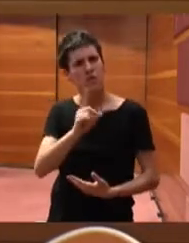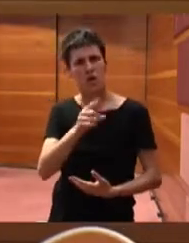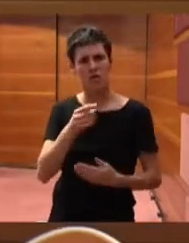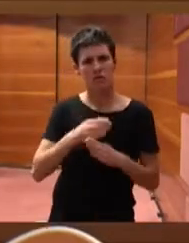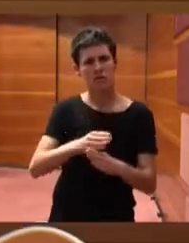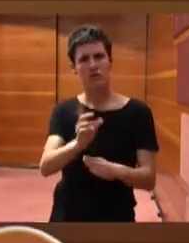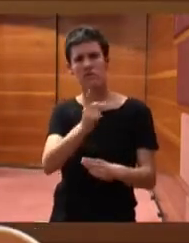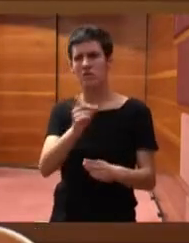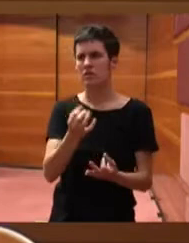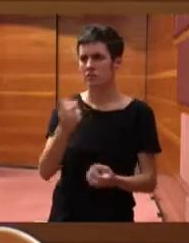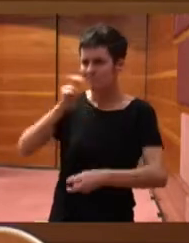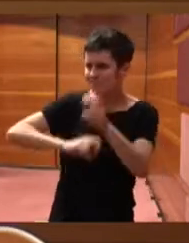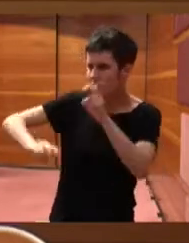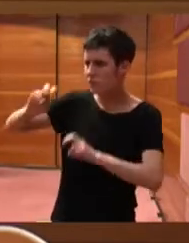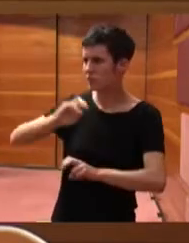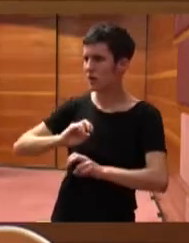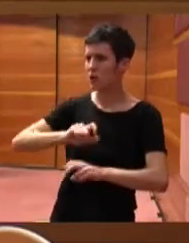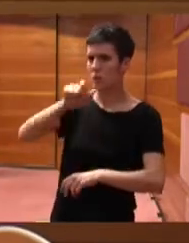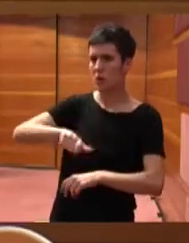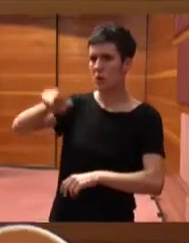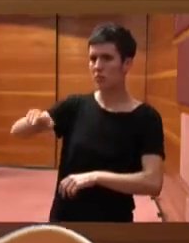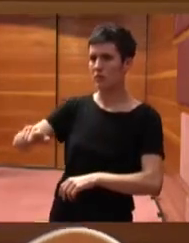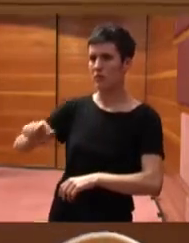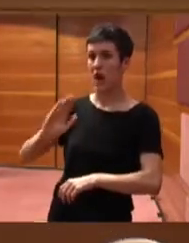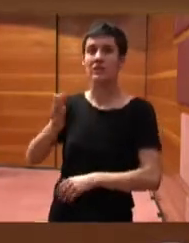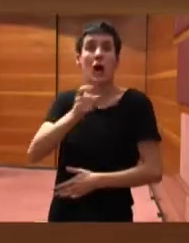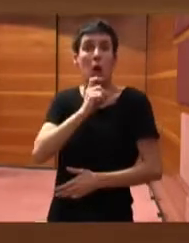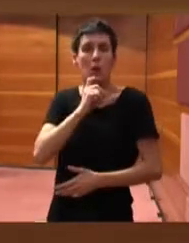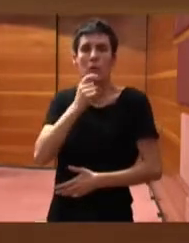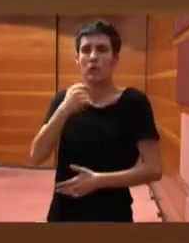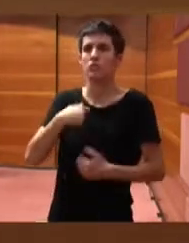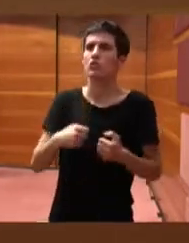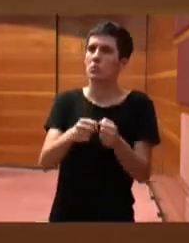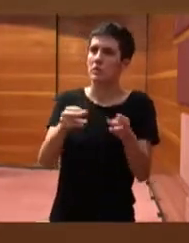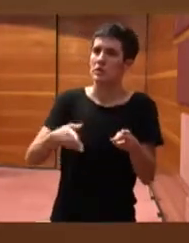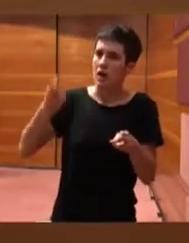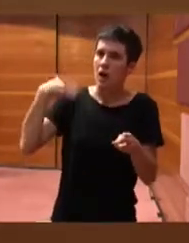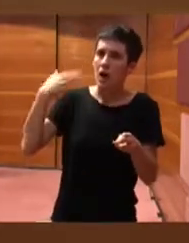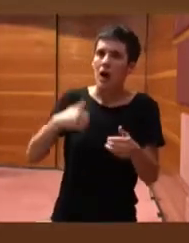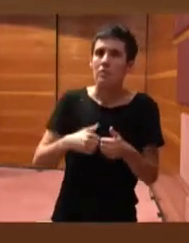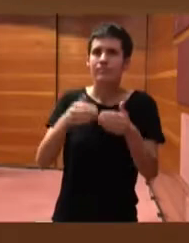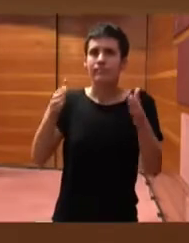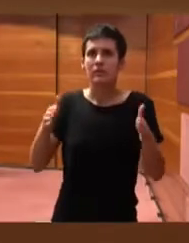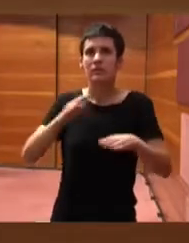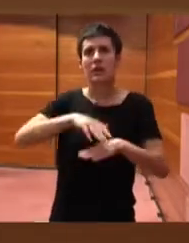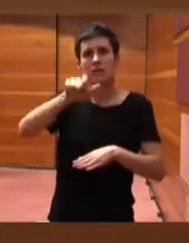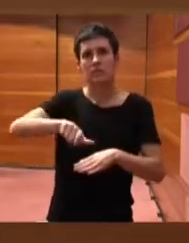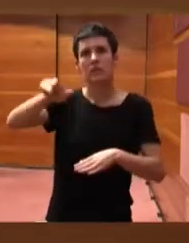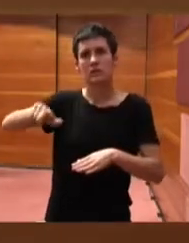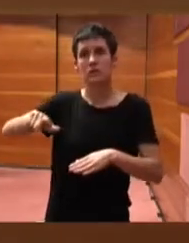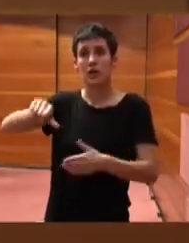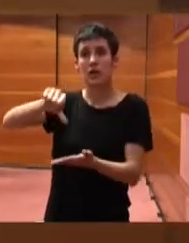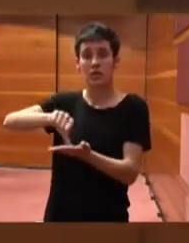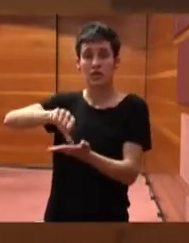Lo que he dicho ya antes, el impacto en destinatarios. Bien, pero yo la piscina la abrí para mejorar la salud de los vitorianos, que